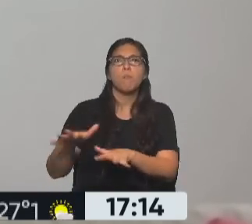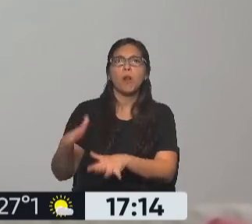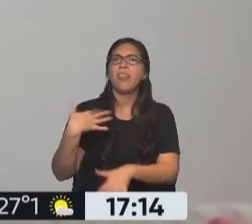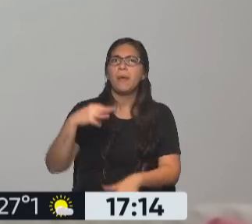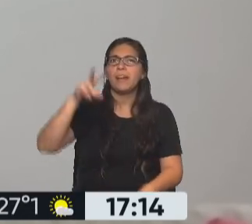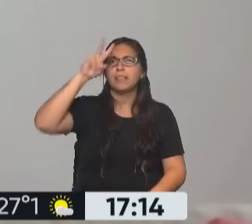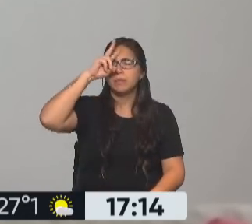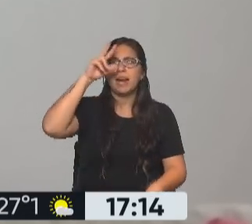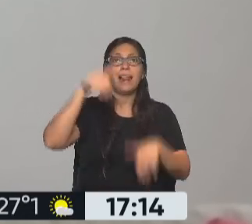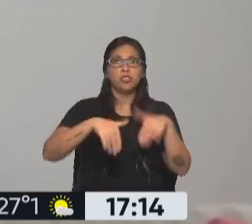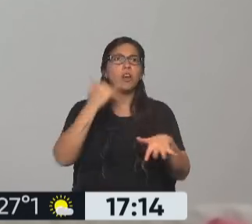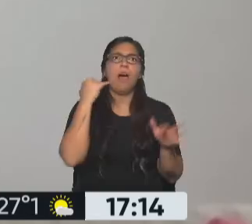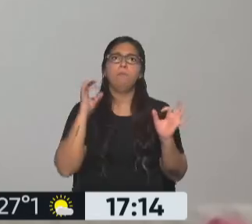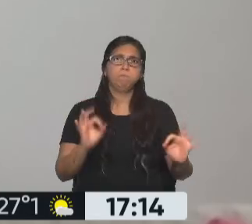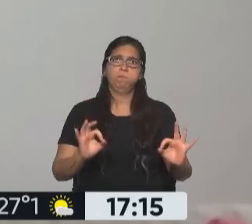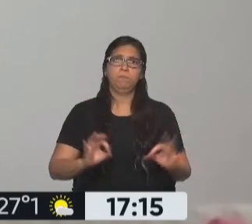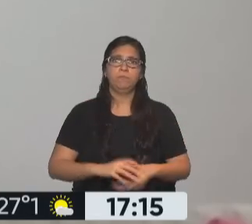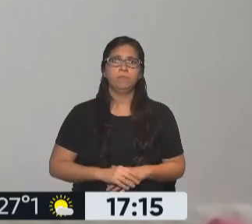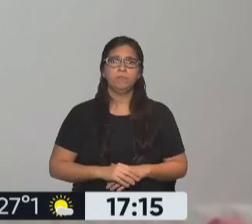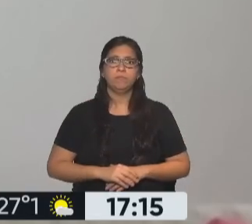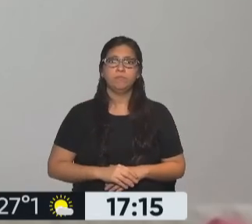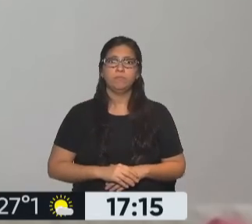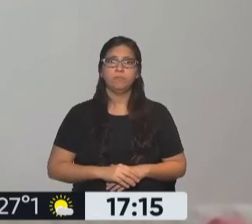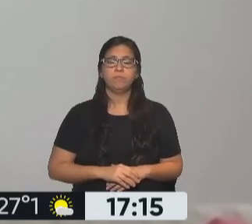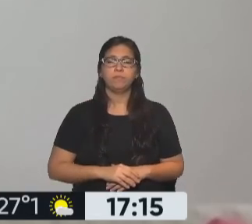y las elecciones ya ocurrieron.